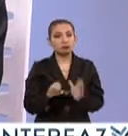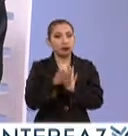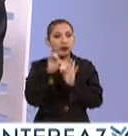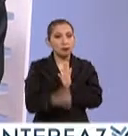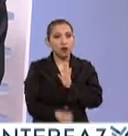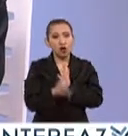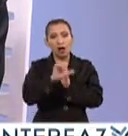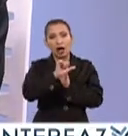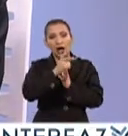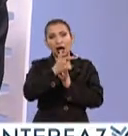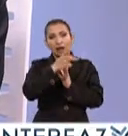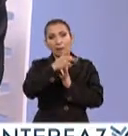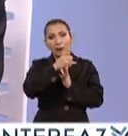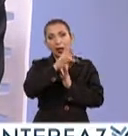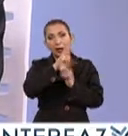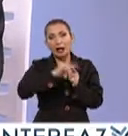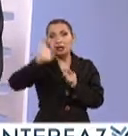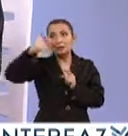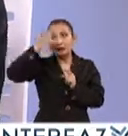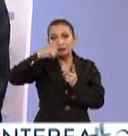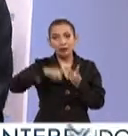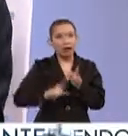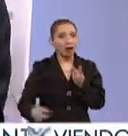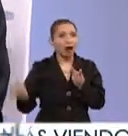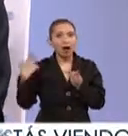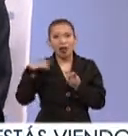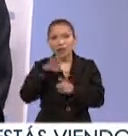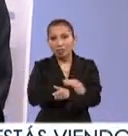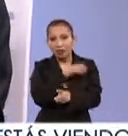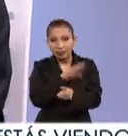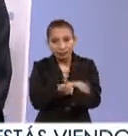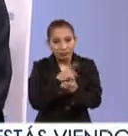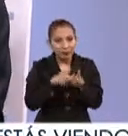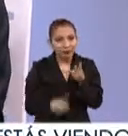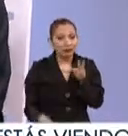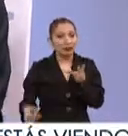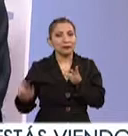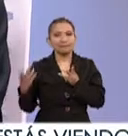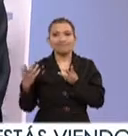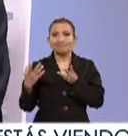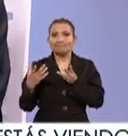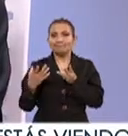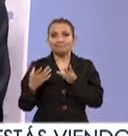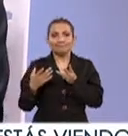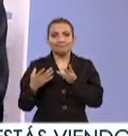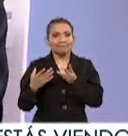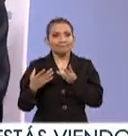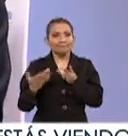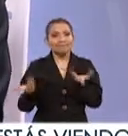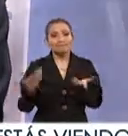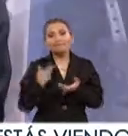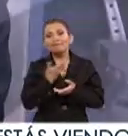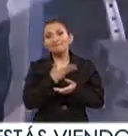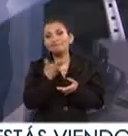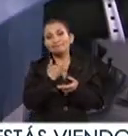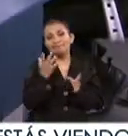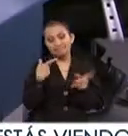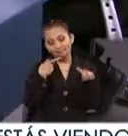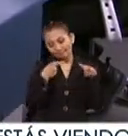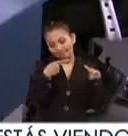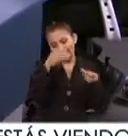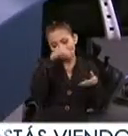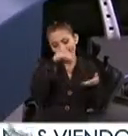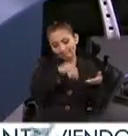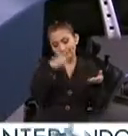la agropecuaria, la aeroespacial, la energética, ¿sí? Donde tenemos unas estrategias